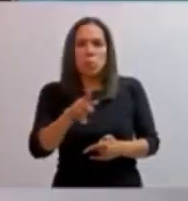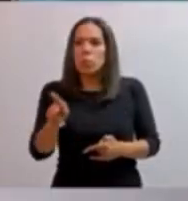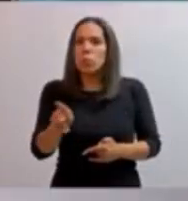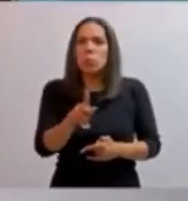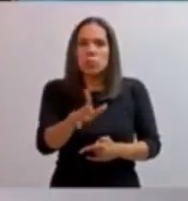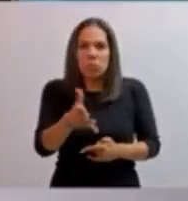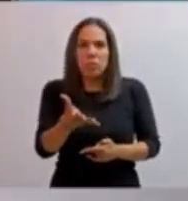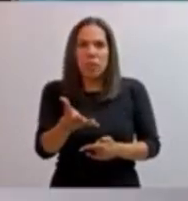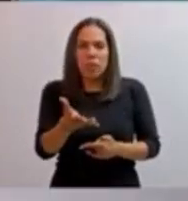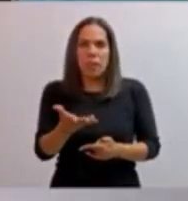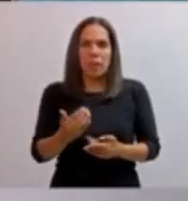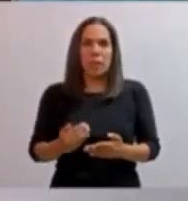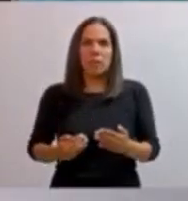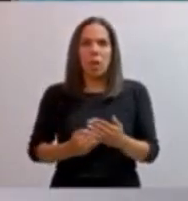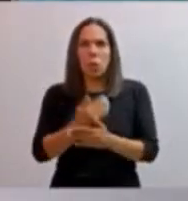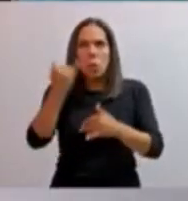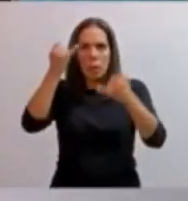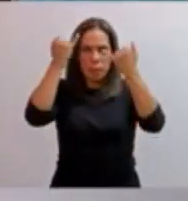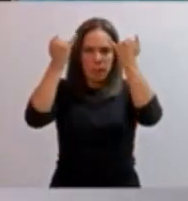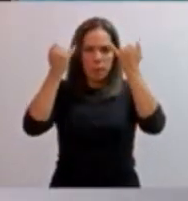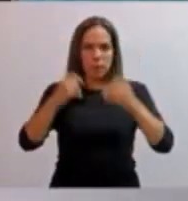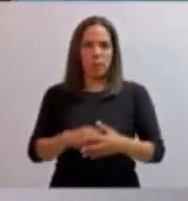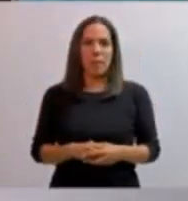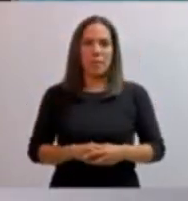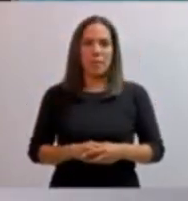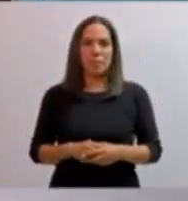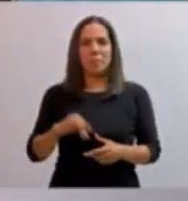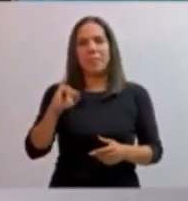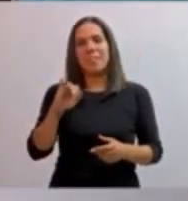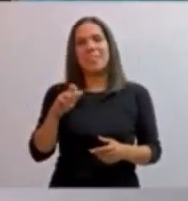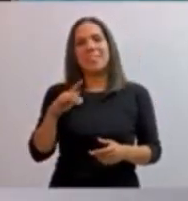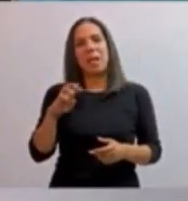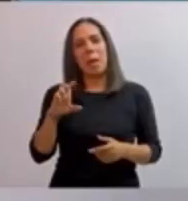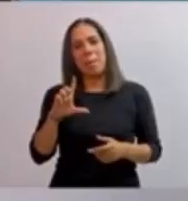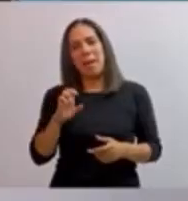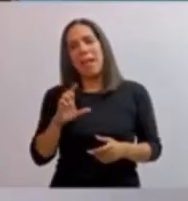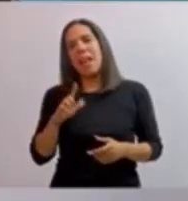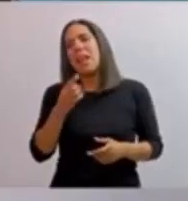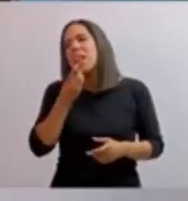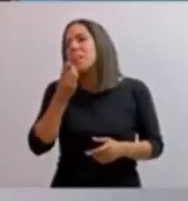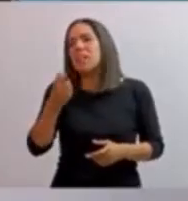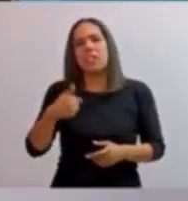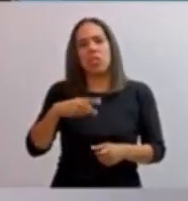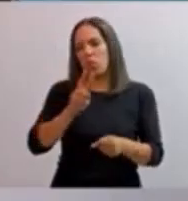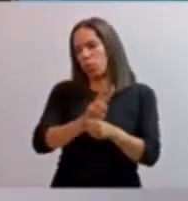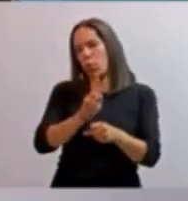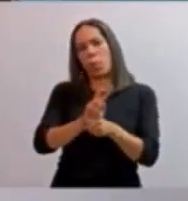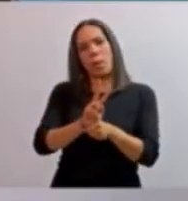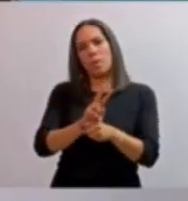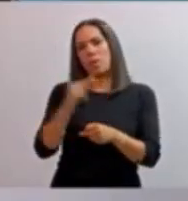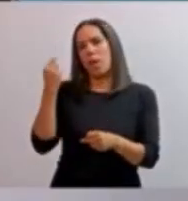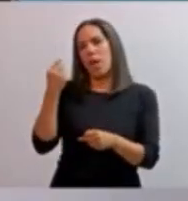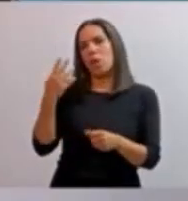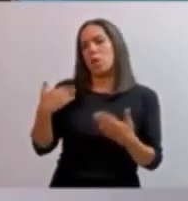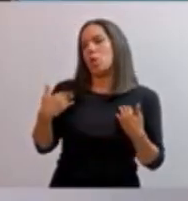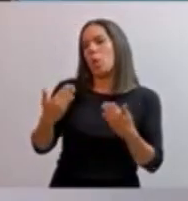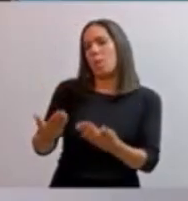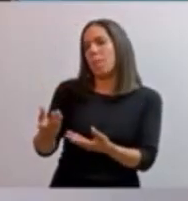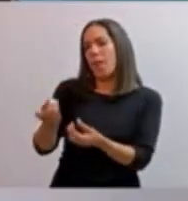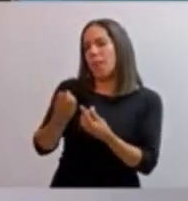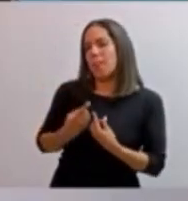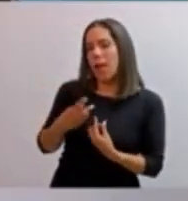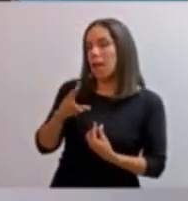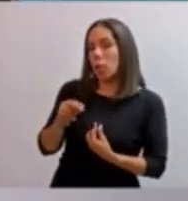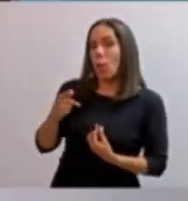función que están desempeñando. Dice Isabel, yo no soy supervisora, quizás no de nombramiento, pero en esta heterogeneidad de